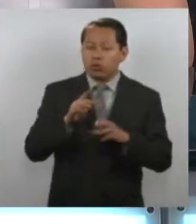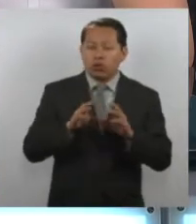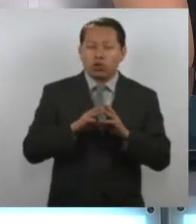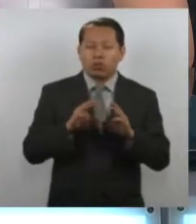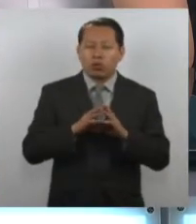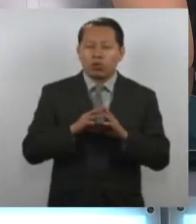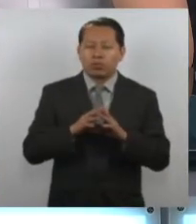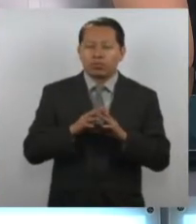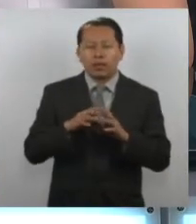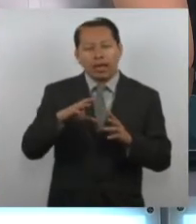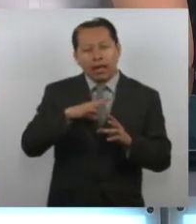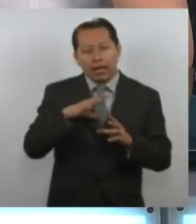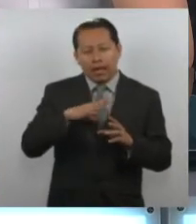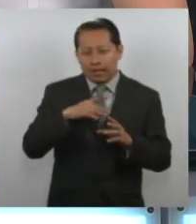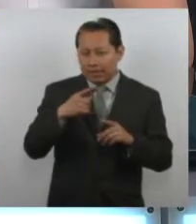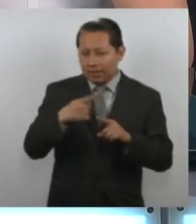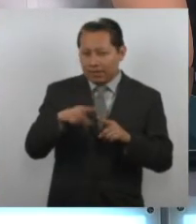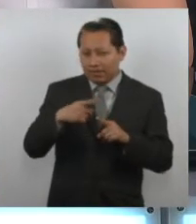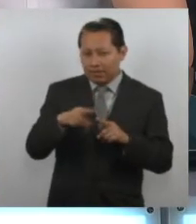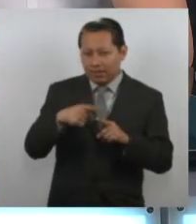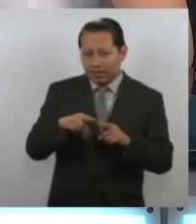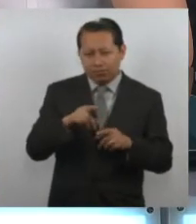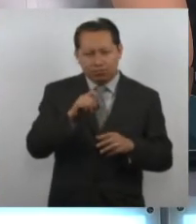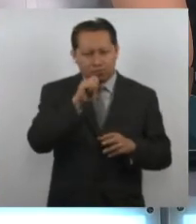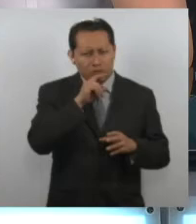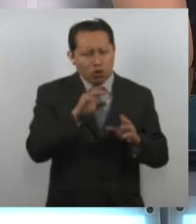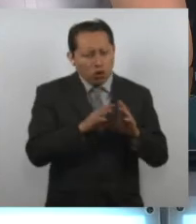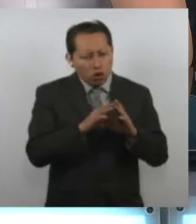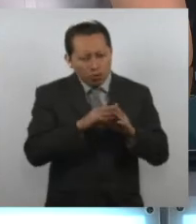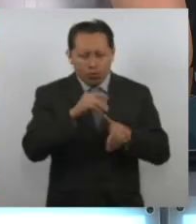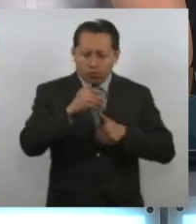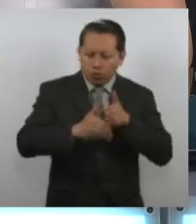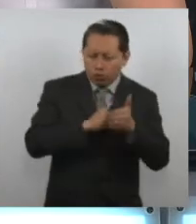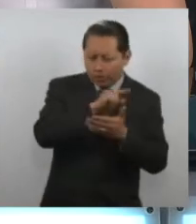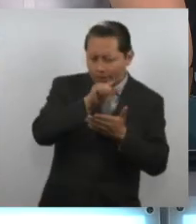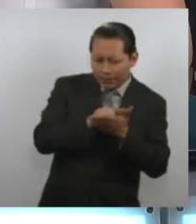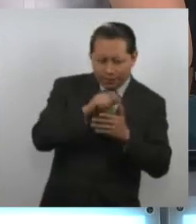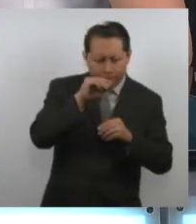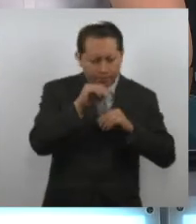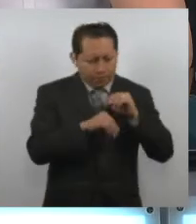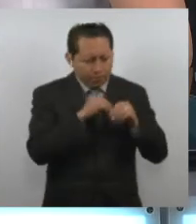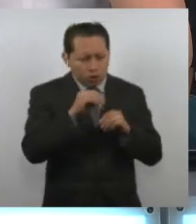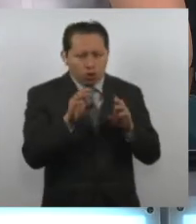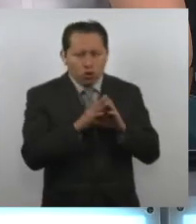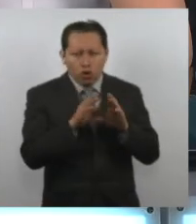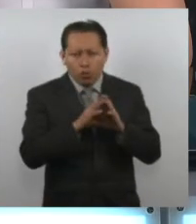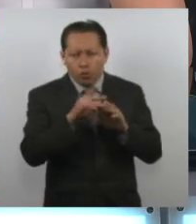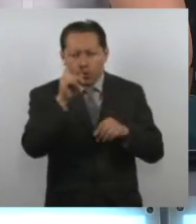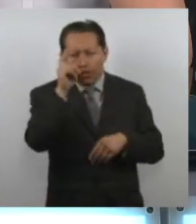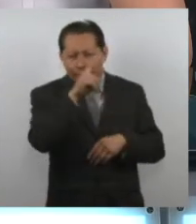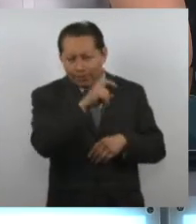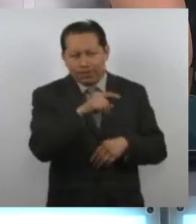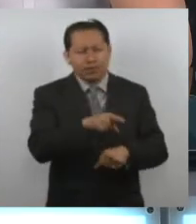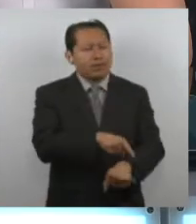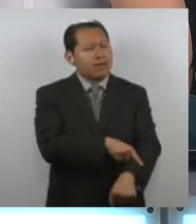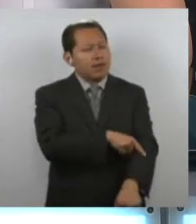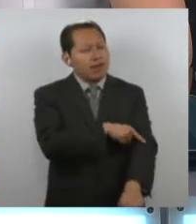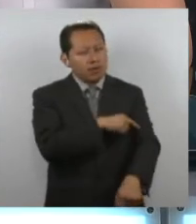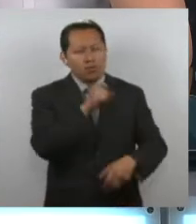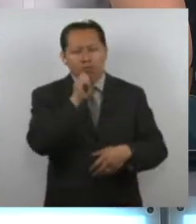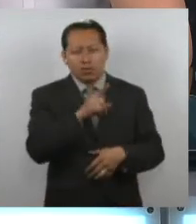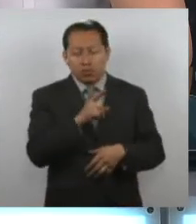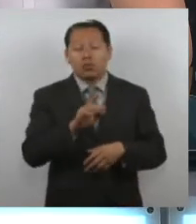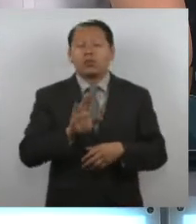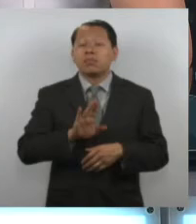un cúmulo de reformas constitucionales que tienen un camino de proceso legislativo bastante complicado, largo.